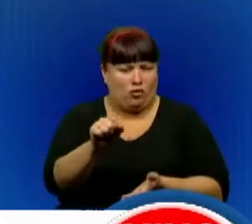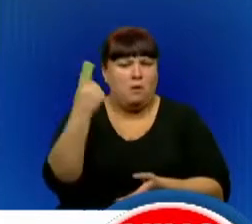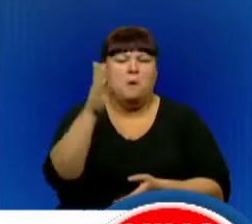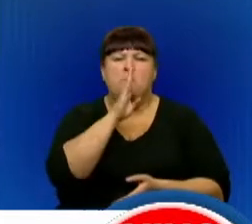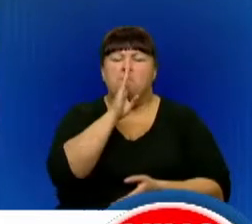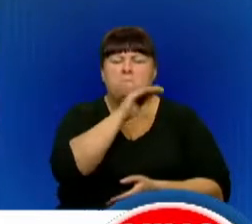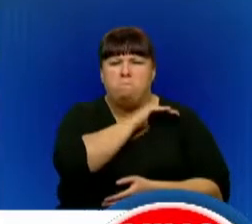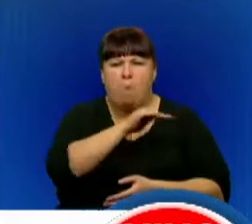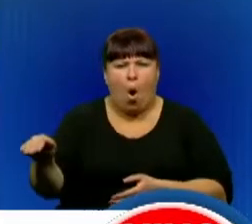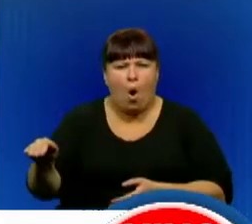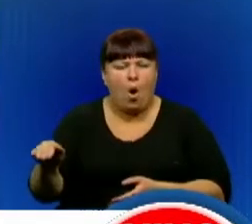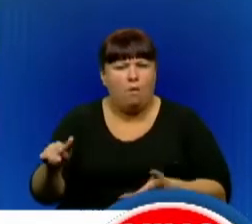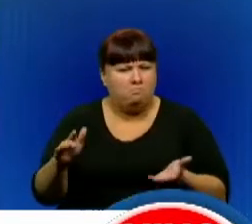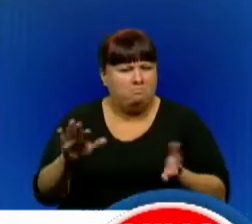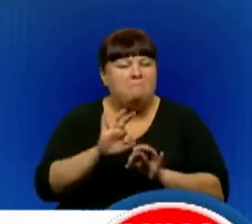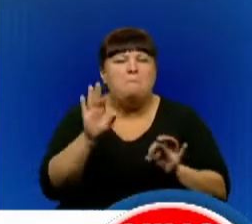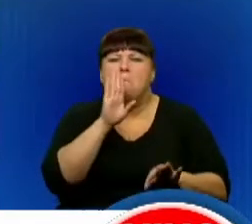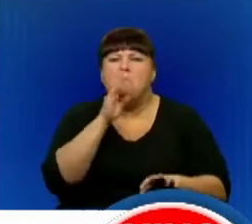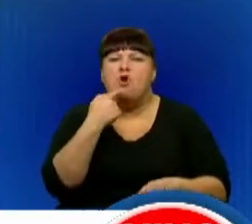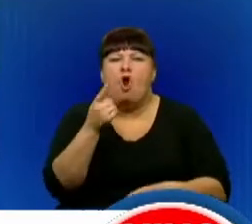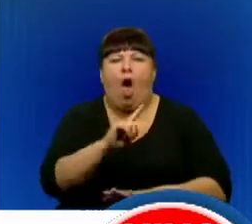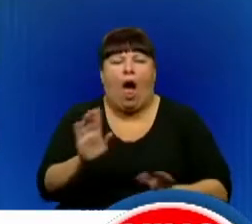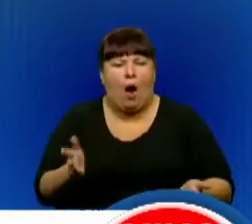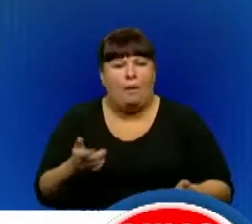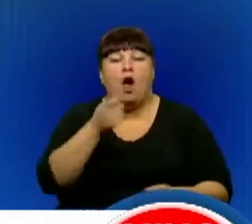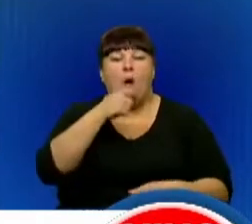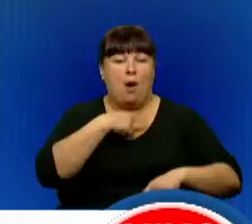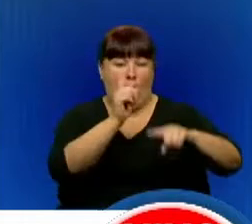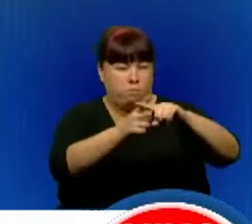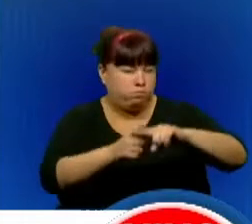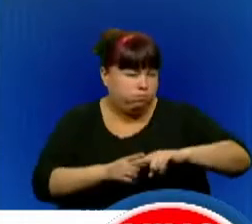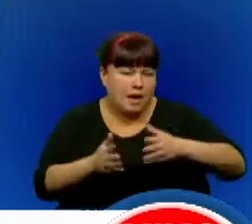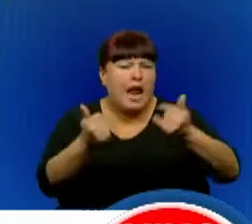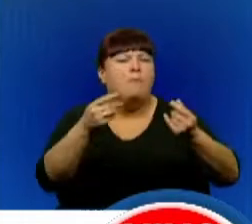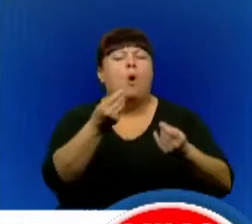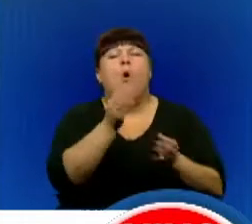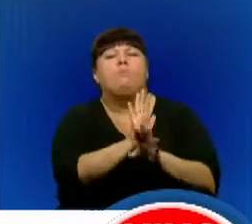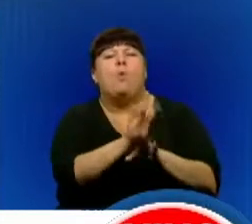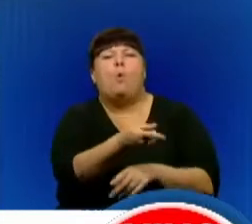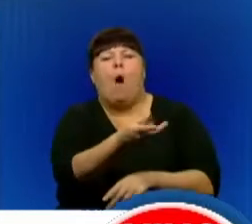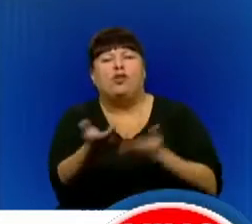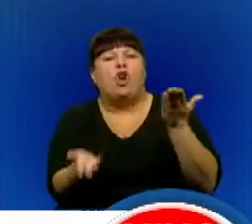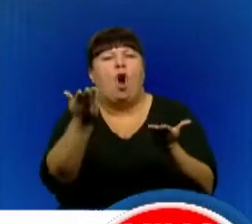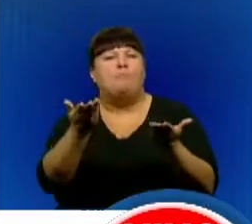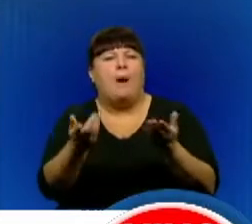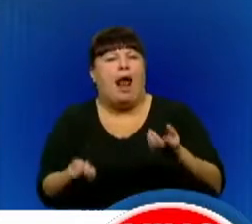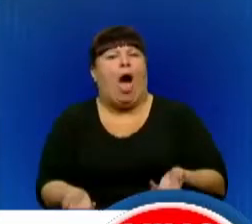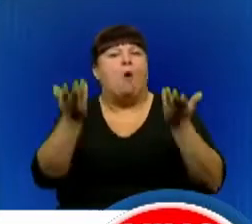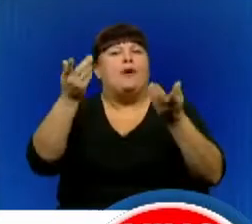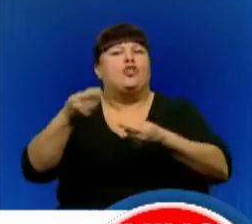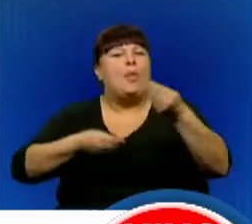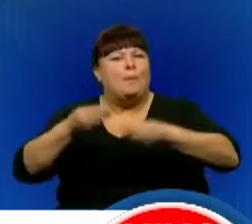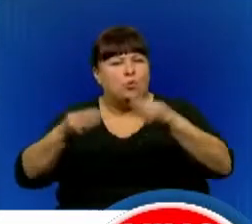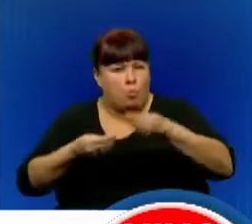Silencio atroz. Nada dicen. Si yo hago una cuenta rápidamente, ¿cuánto significa eso respecto al incremento